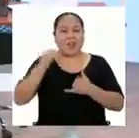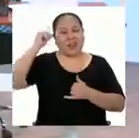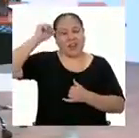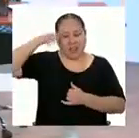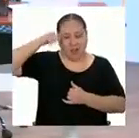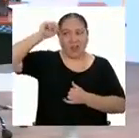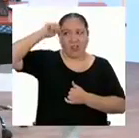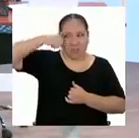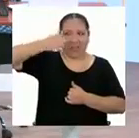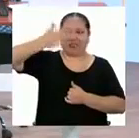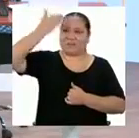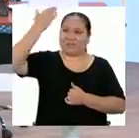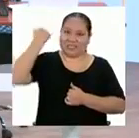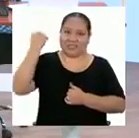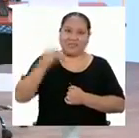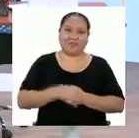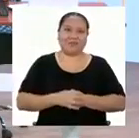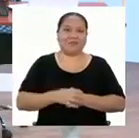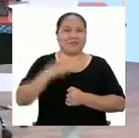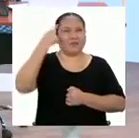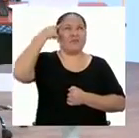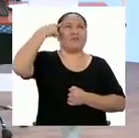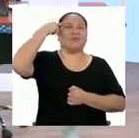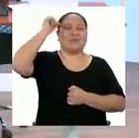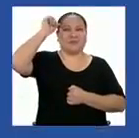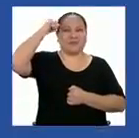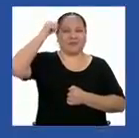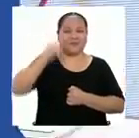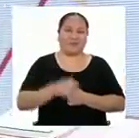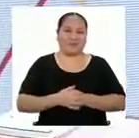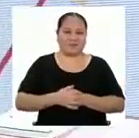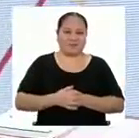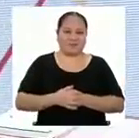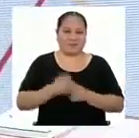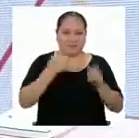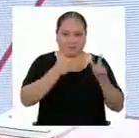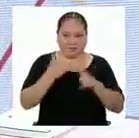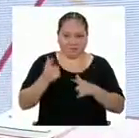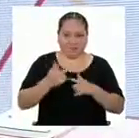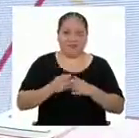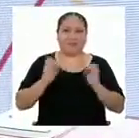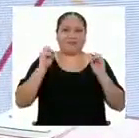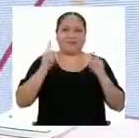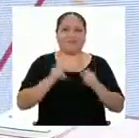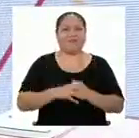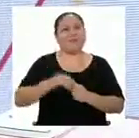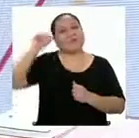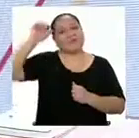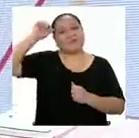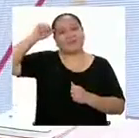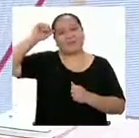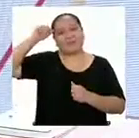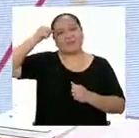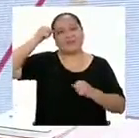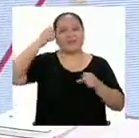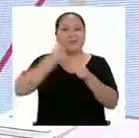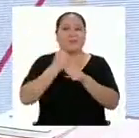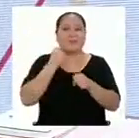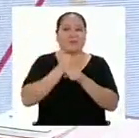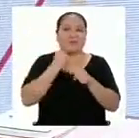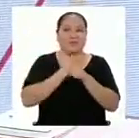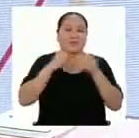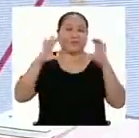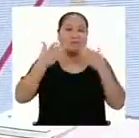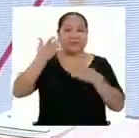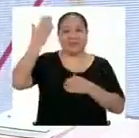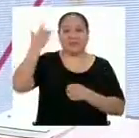lo repasado, para calentar esas neuronas. ¿Listos? ¡Bacán! Vamos a recordar lo que trabajamos en la clase